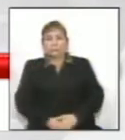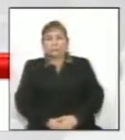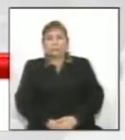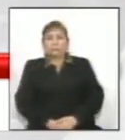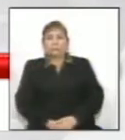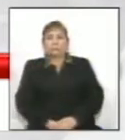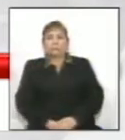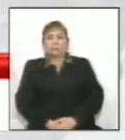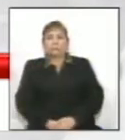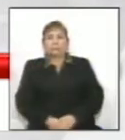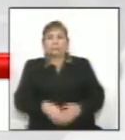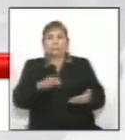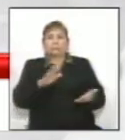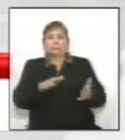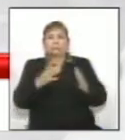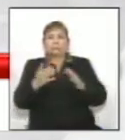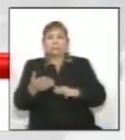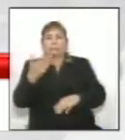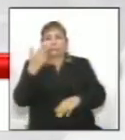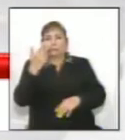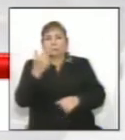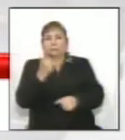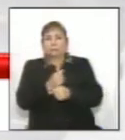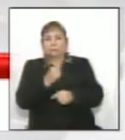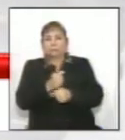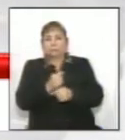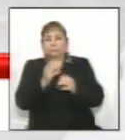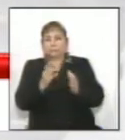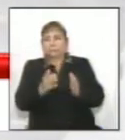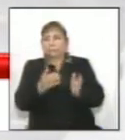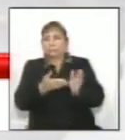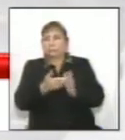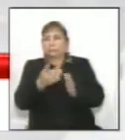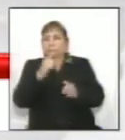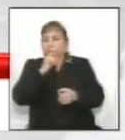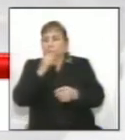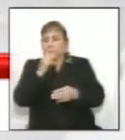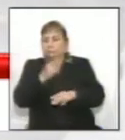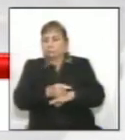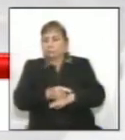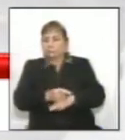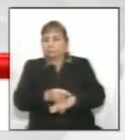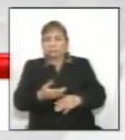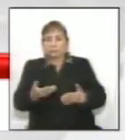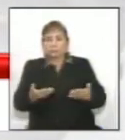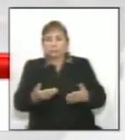consecuencia la muerte de 3 de sus trabajadores, y que por denunciar esto se haya